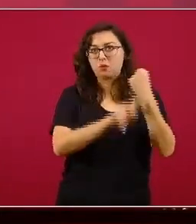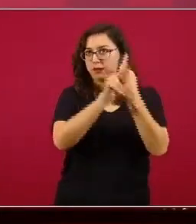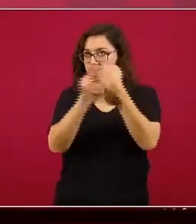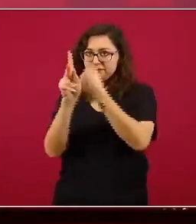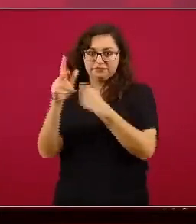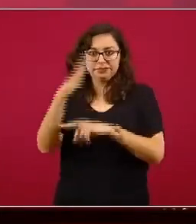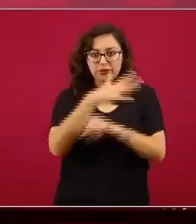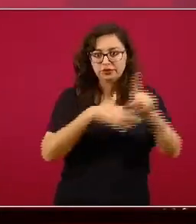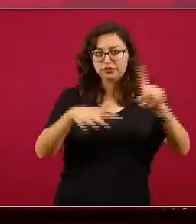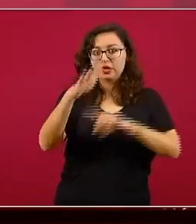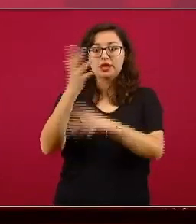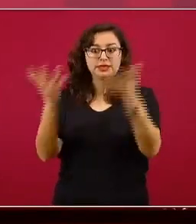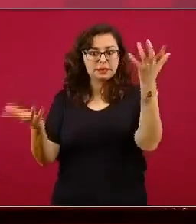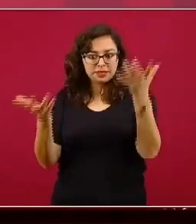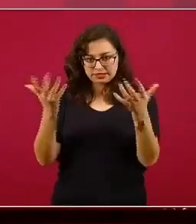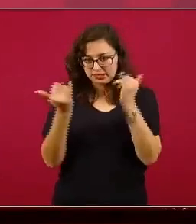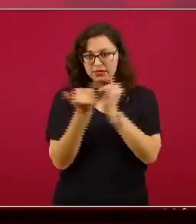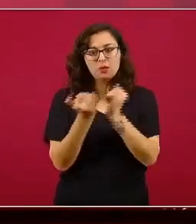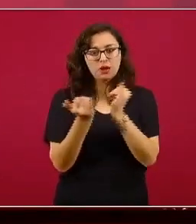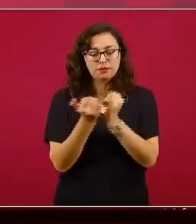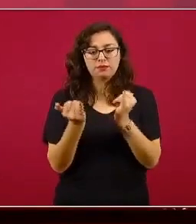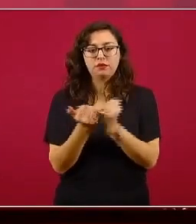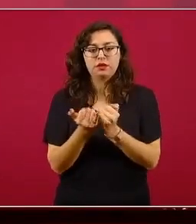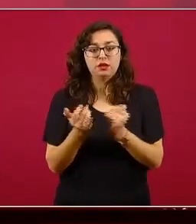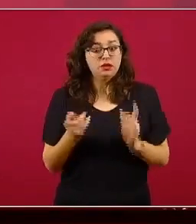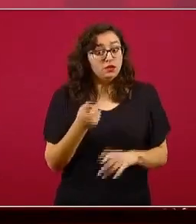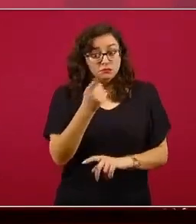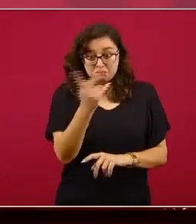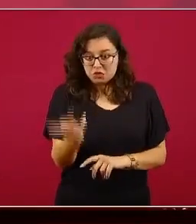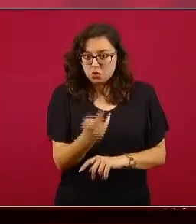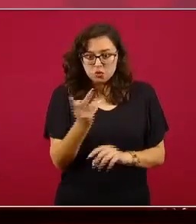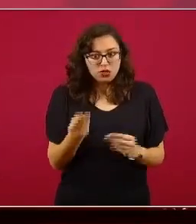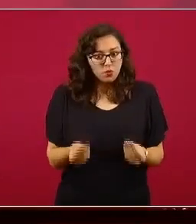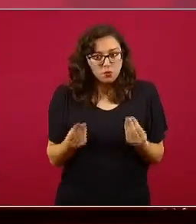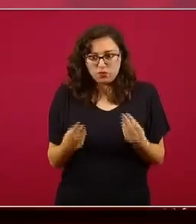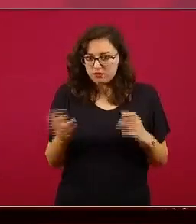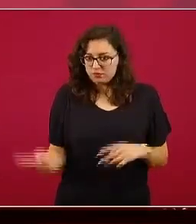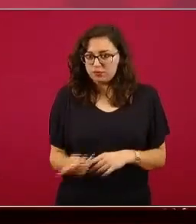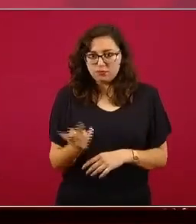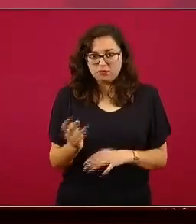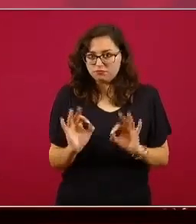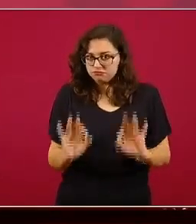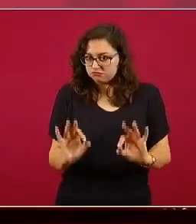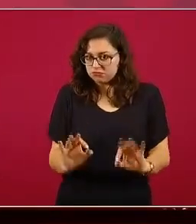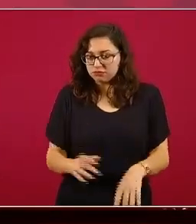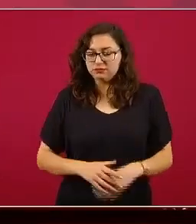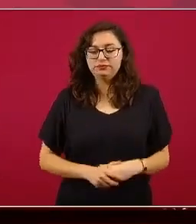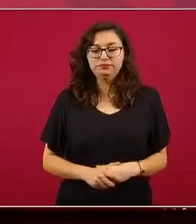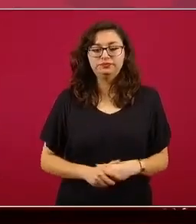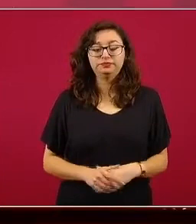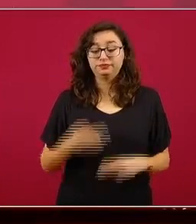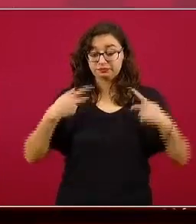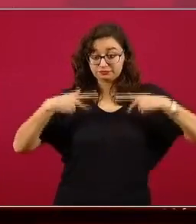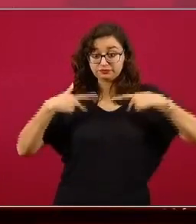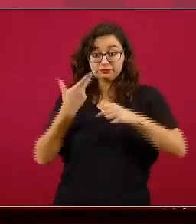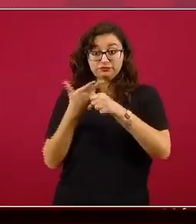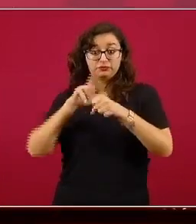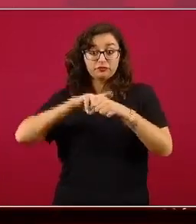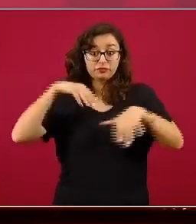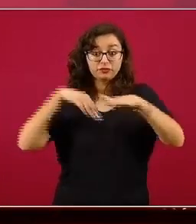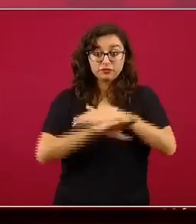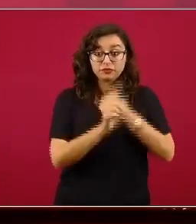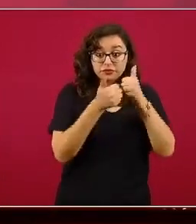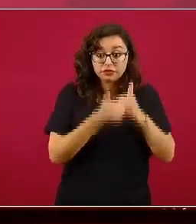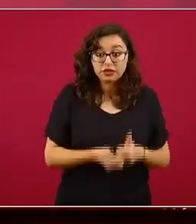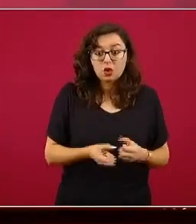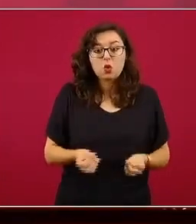país. Y depende mucho la pregunta es sumamente importante y se la agradezco. ¿Cuánto tiempo va a tardar una persona hospitalizada?